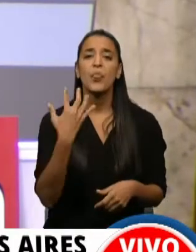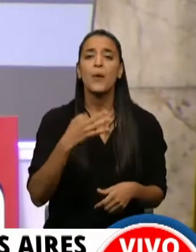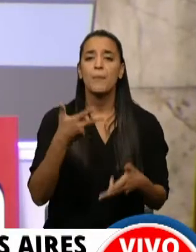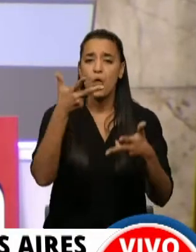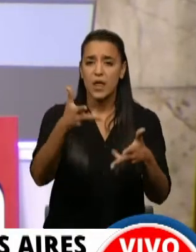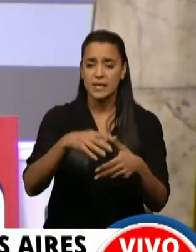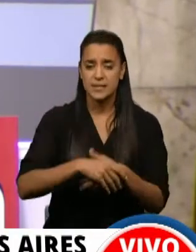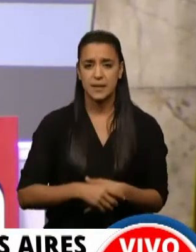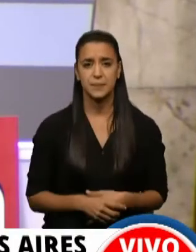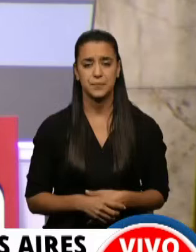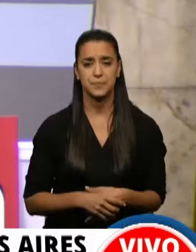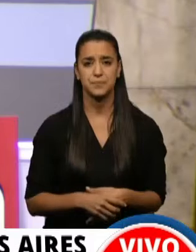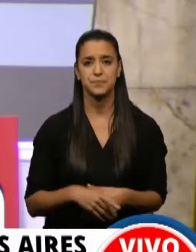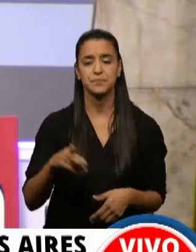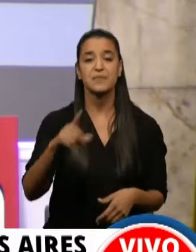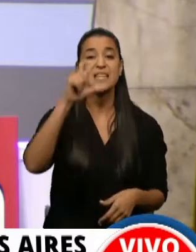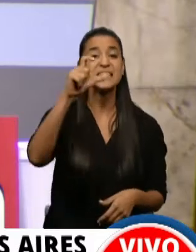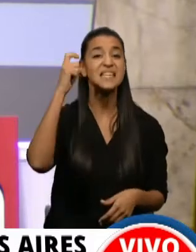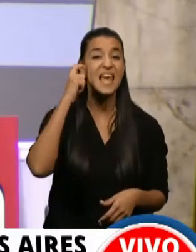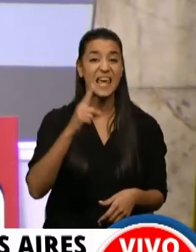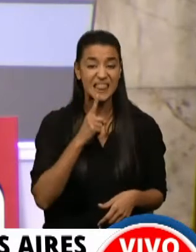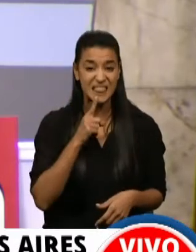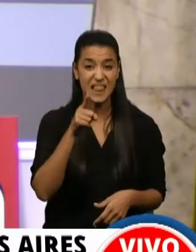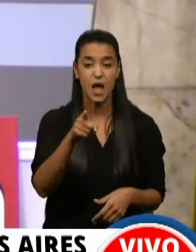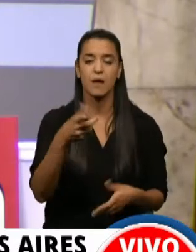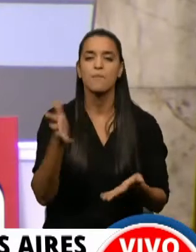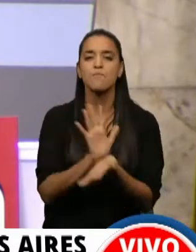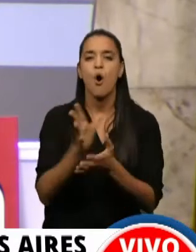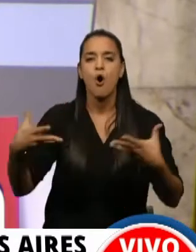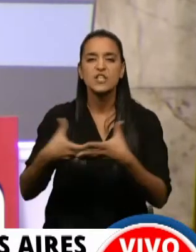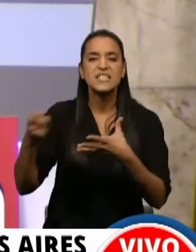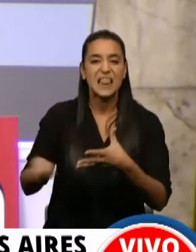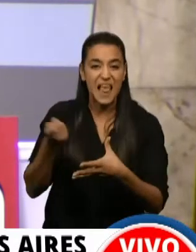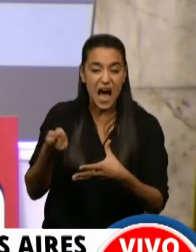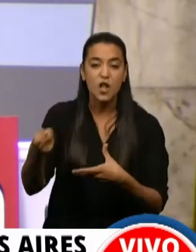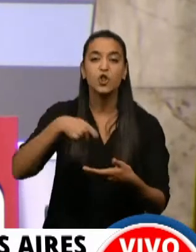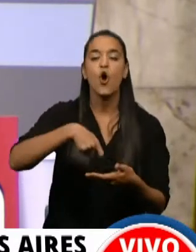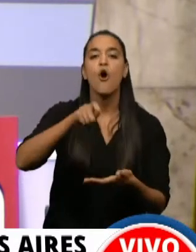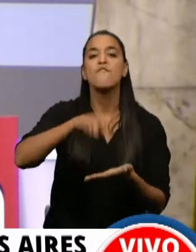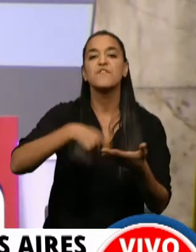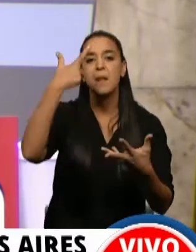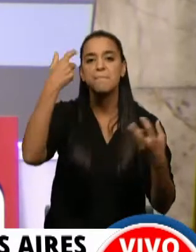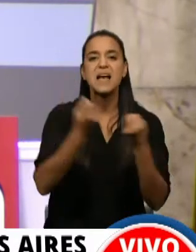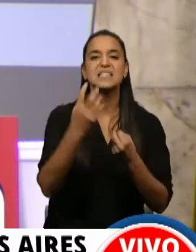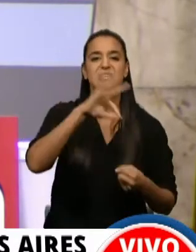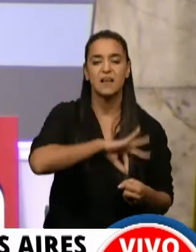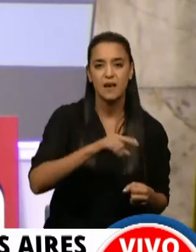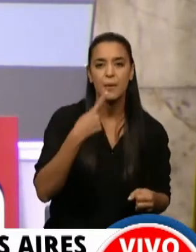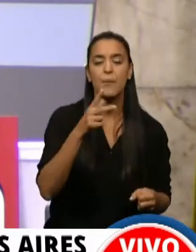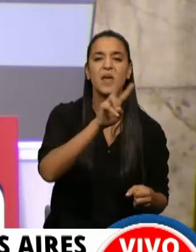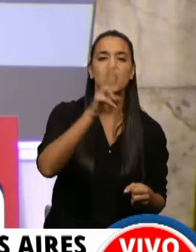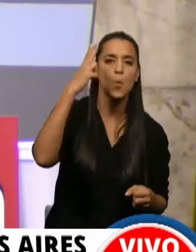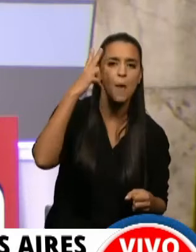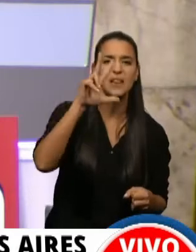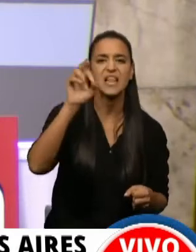decir que la CGT y la burocracia sindical está firmando paritarias a la baja del 29 al 30%,